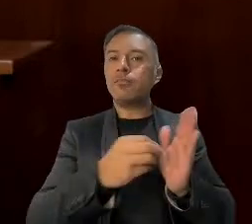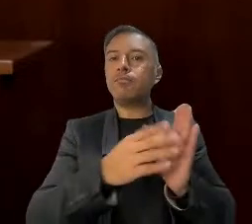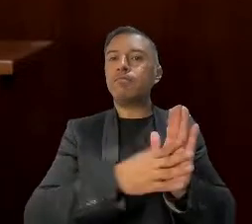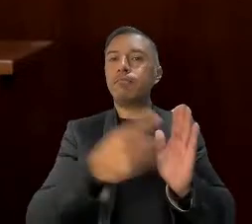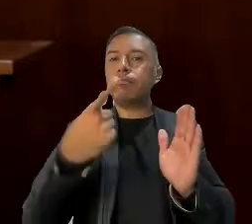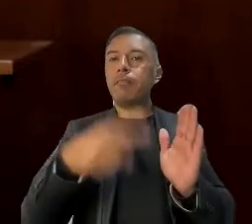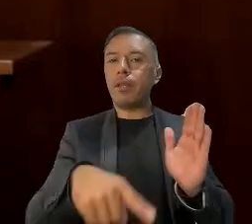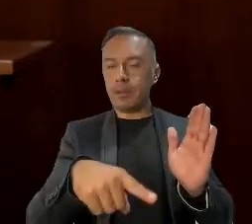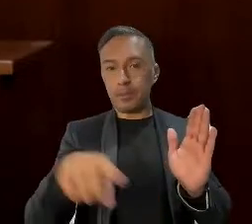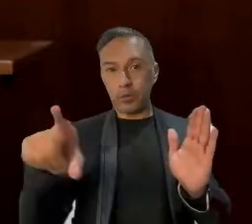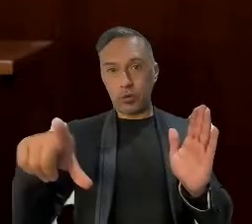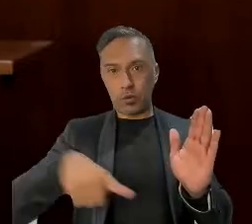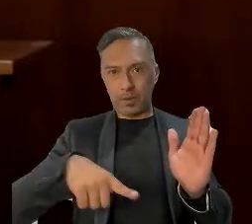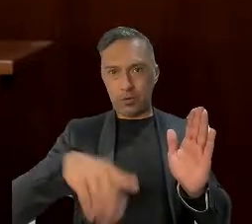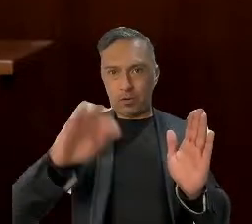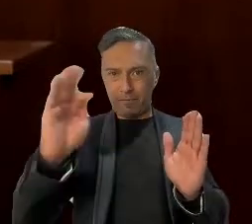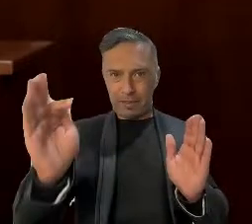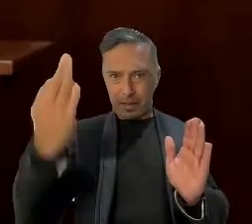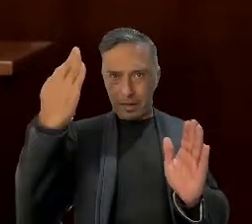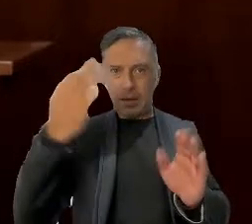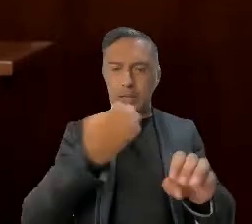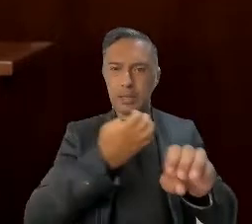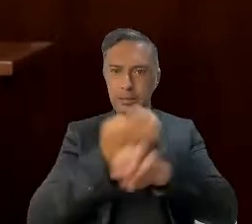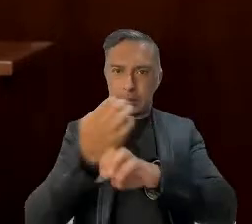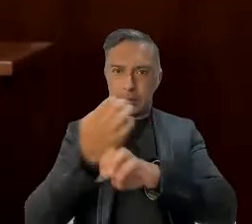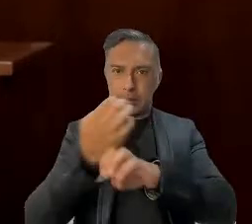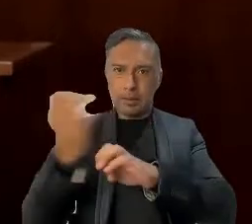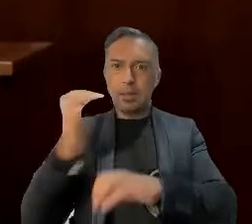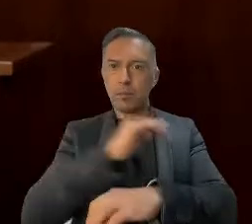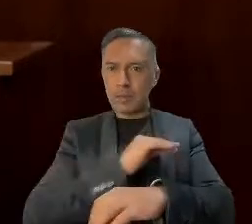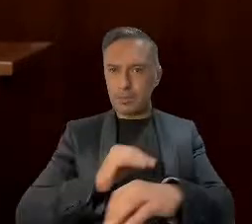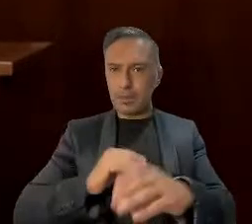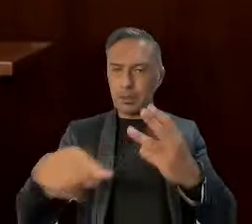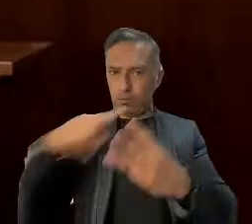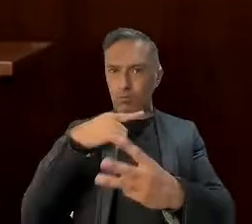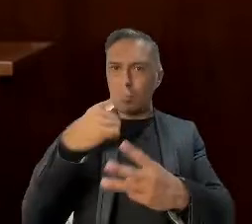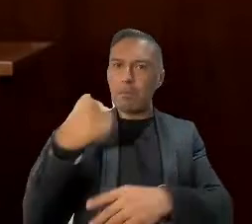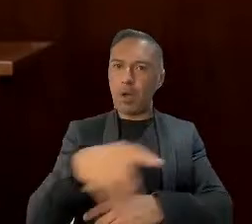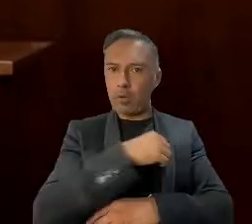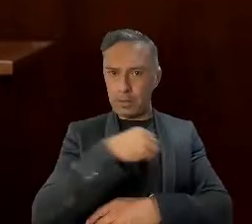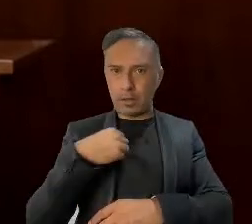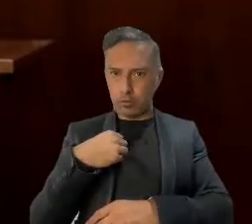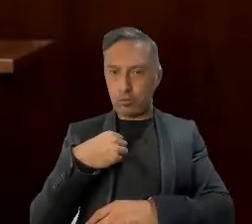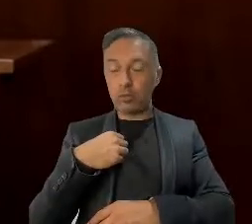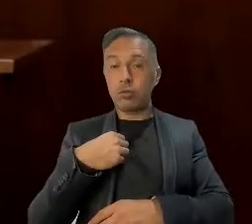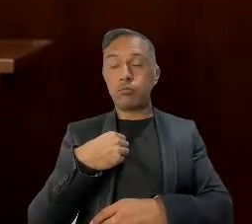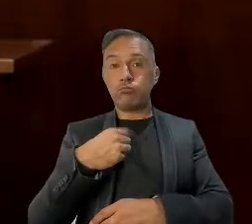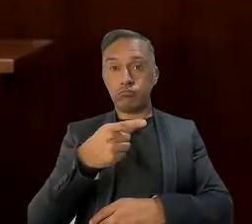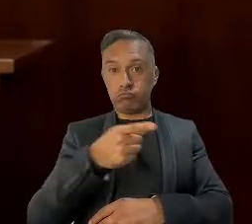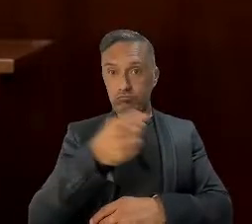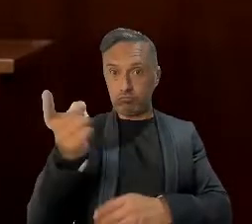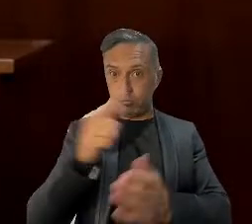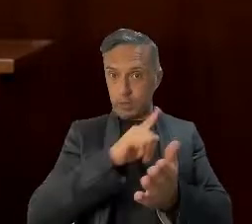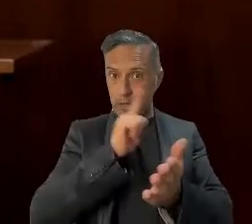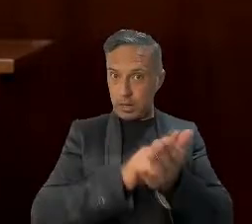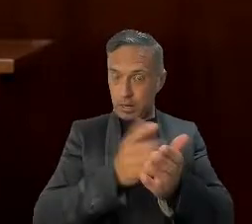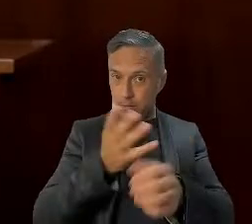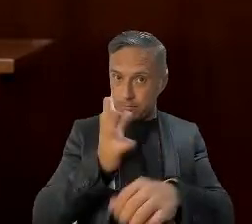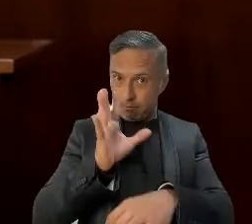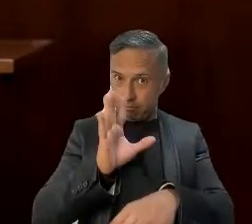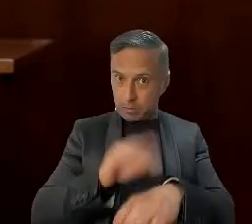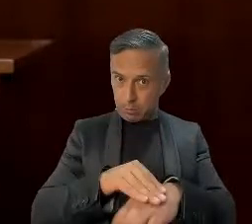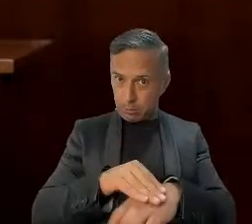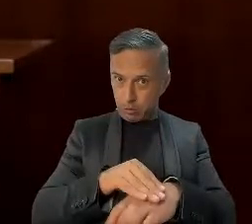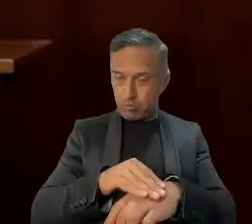las autoridades federales estatales y municipales para que en el ámbito de sus de sus respectivas competencias